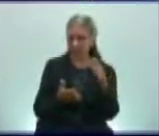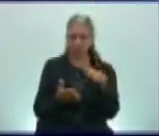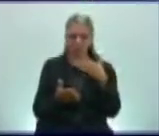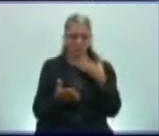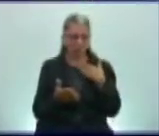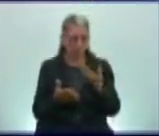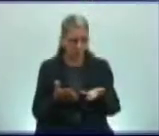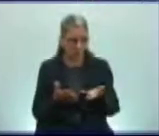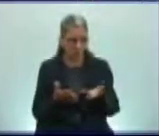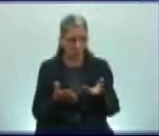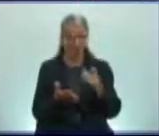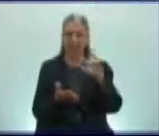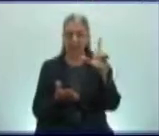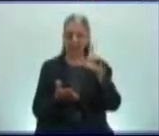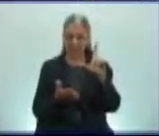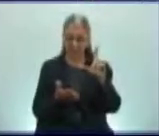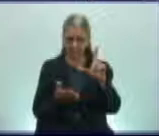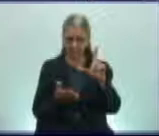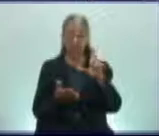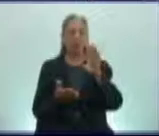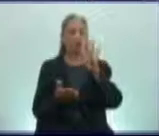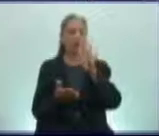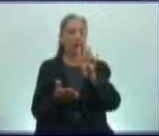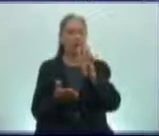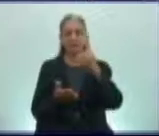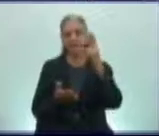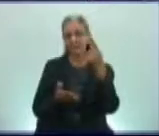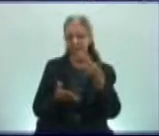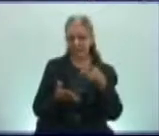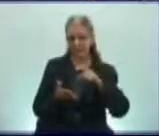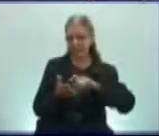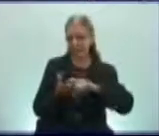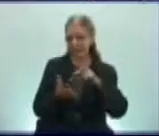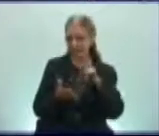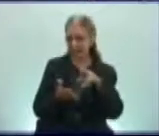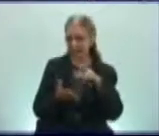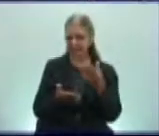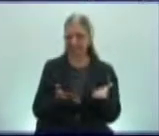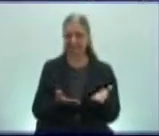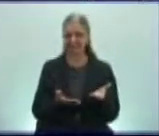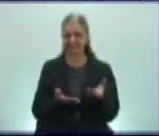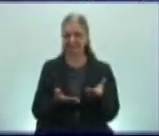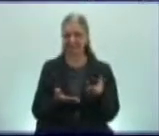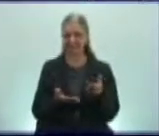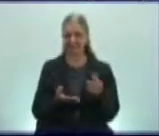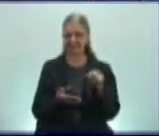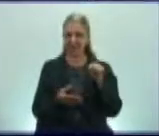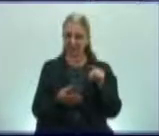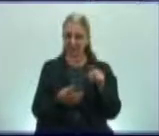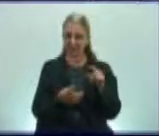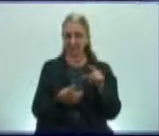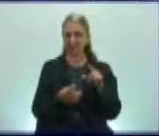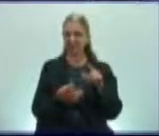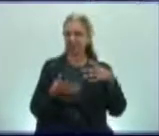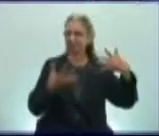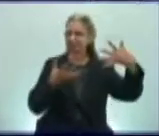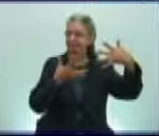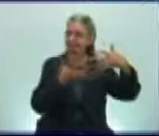expresión para calcular la longitud 4pi por el radio. Y si establecemos la